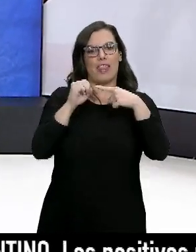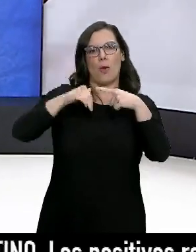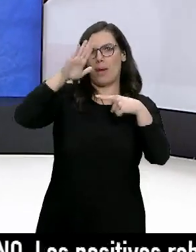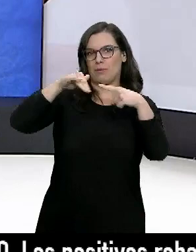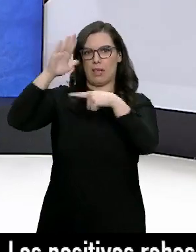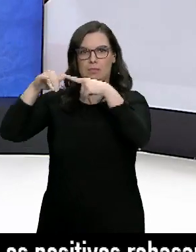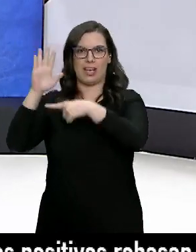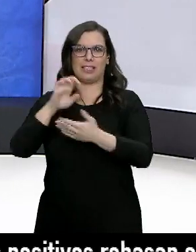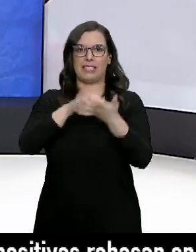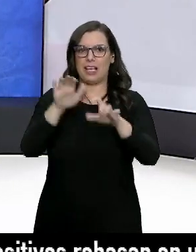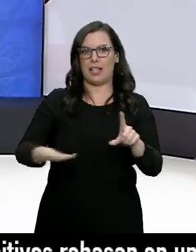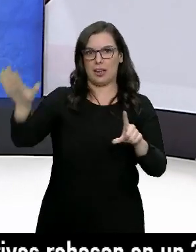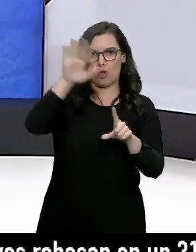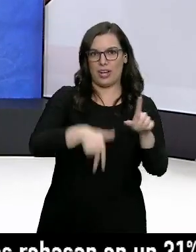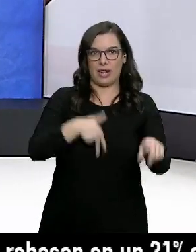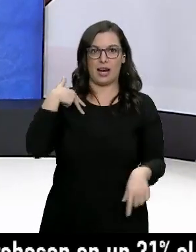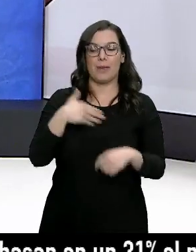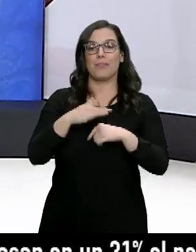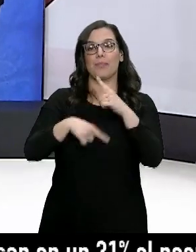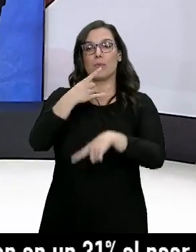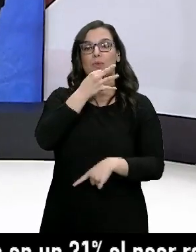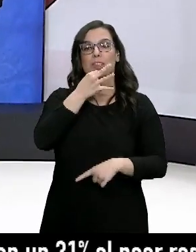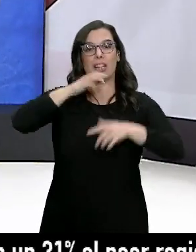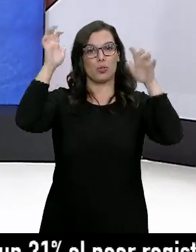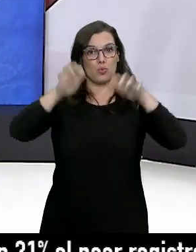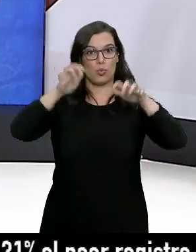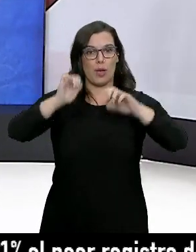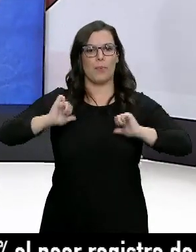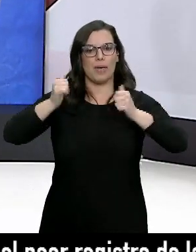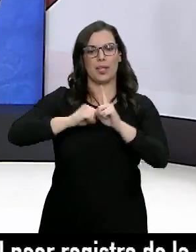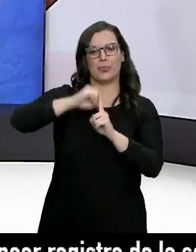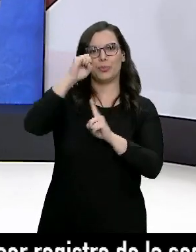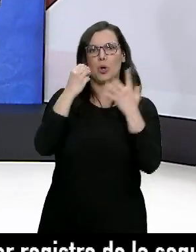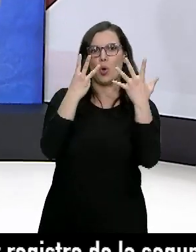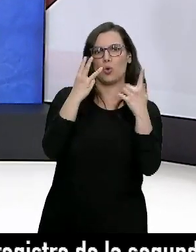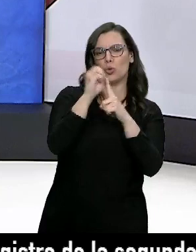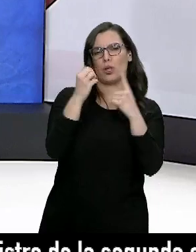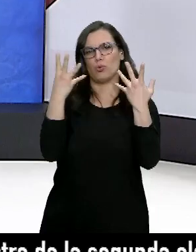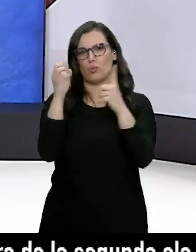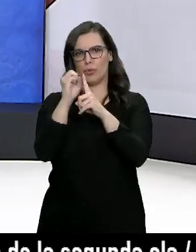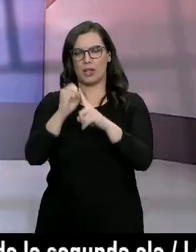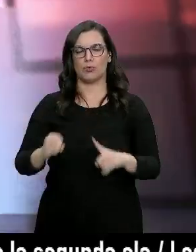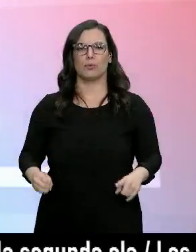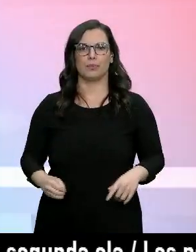prácticamente toda Castilla y León. Por la tarde se reactivan las lluvias y vemos ya cómo los termómetros alcanzan los 8 o 9 grados.